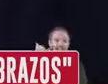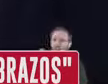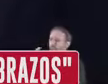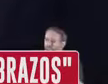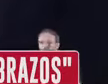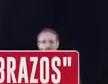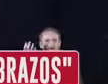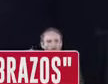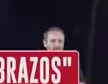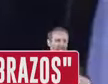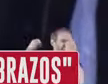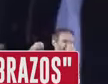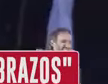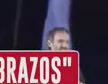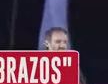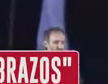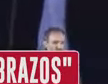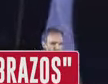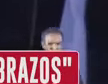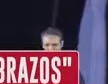y abandono total